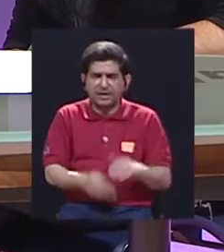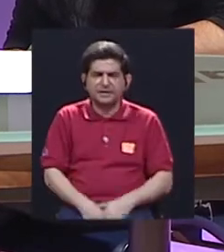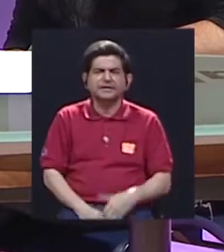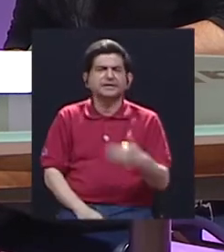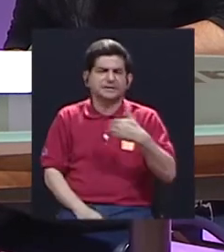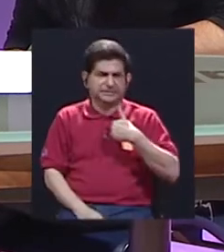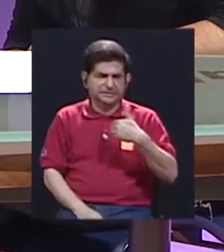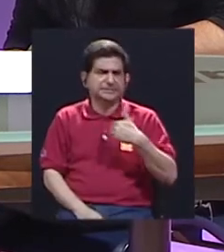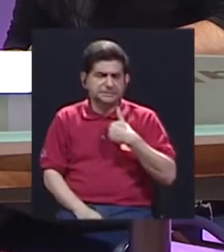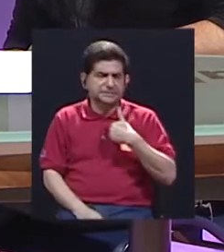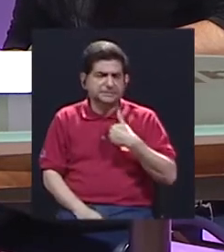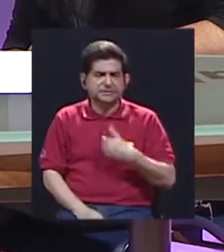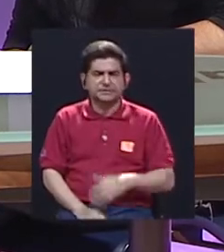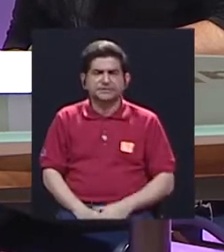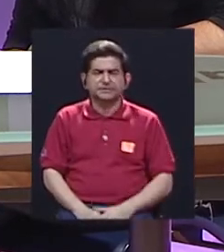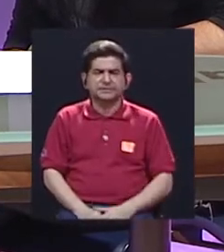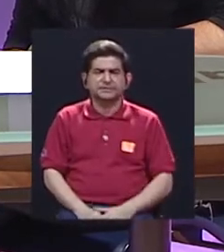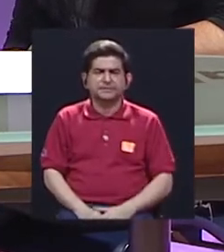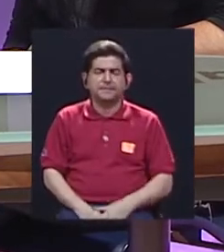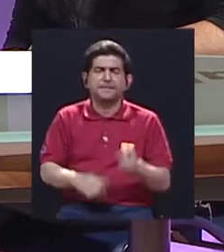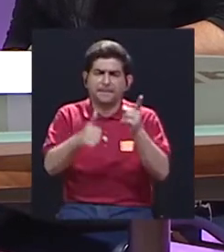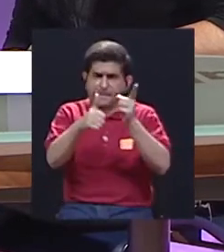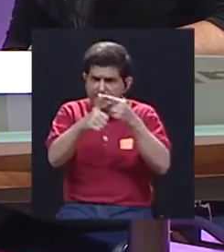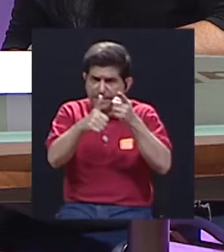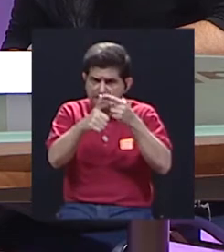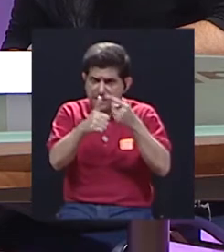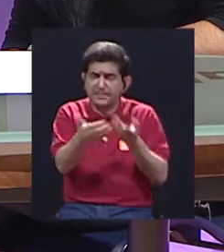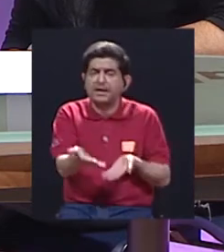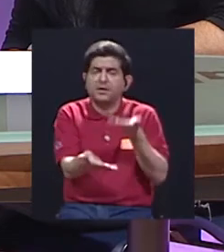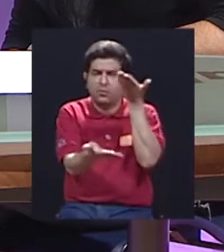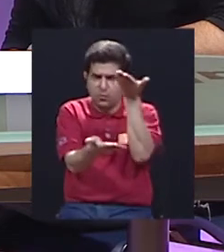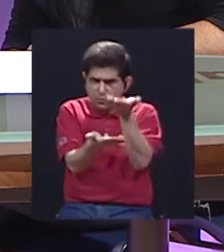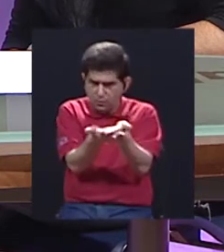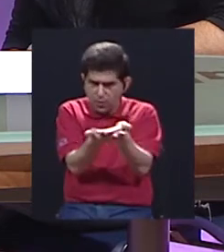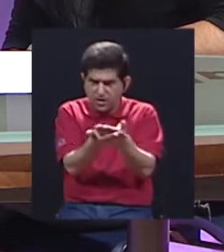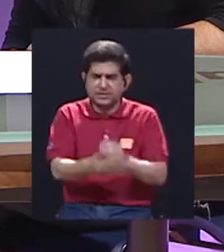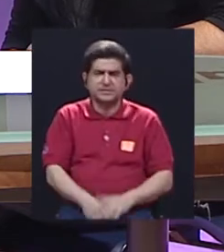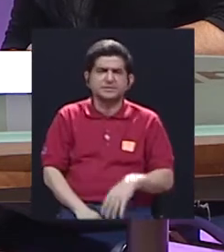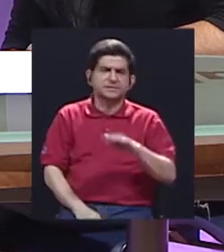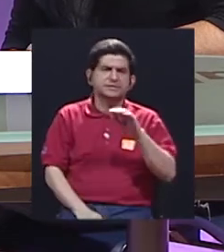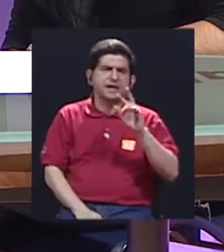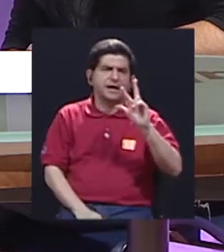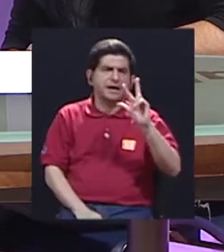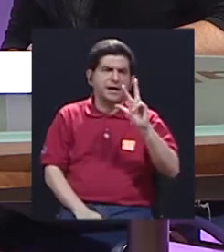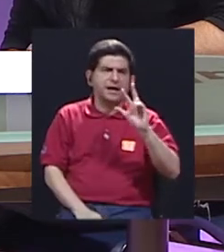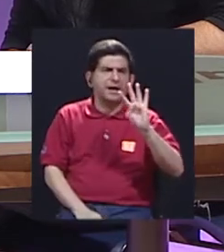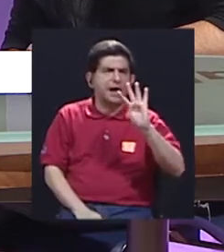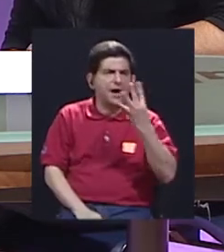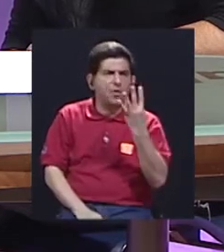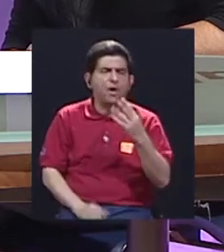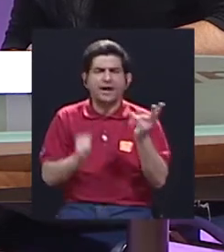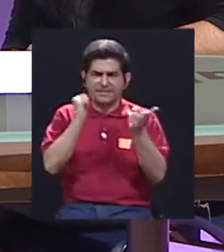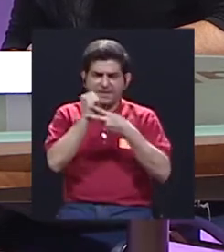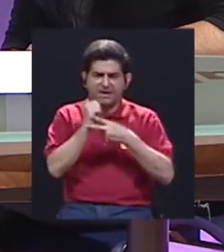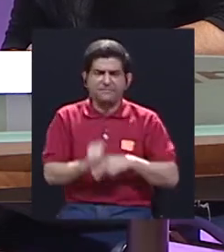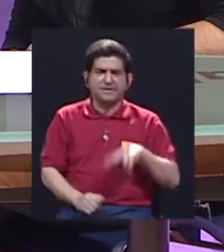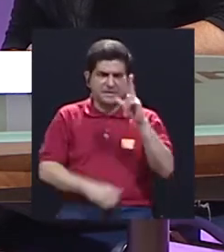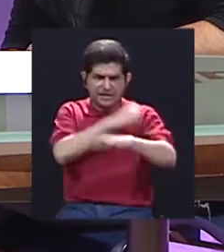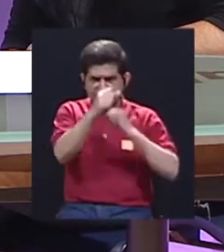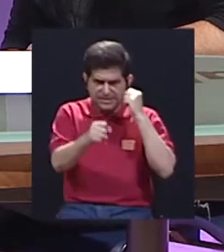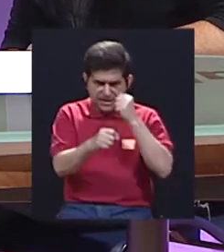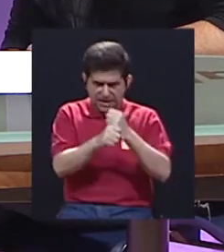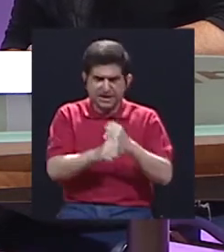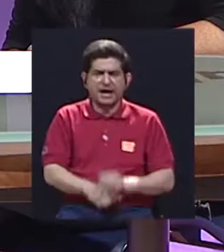contaba, porque la primera propuesta en la cuarta bienal, el Trienal de Riga, fue la